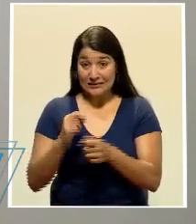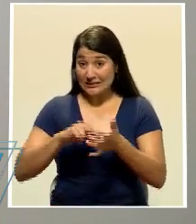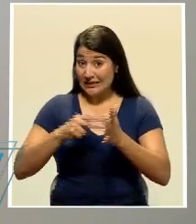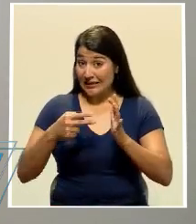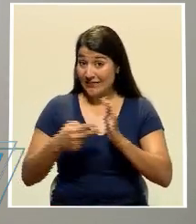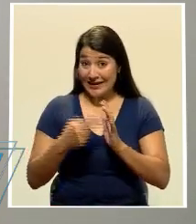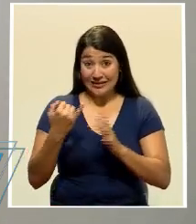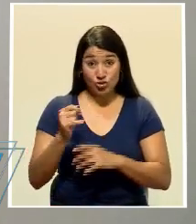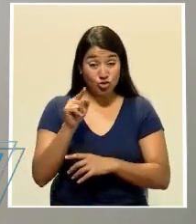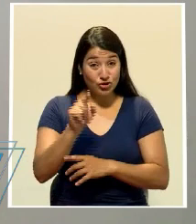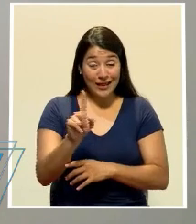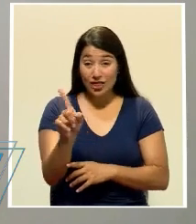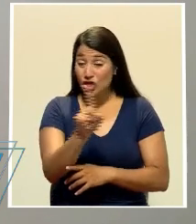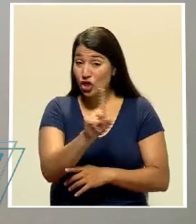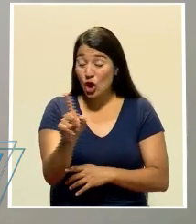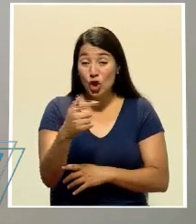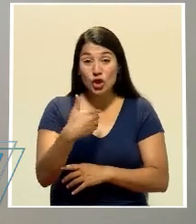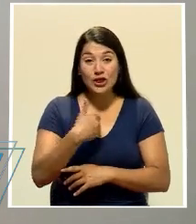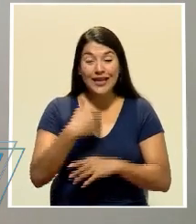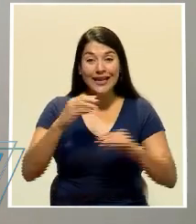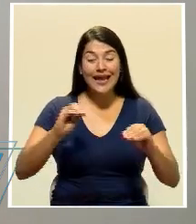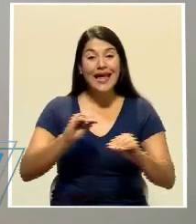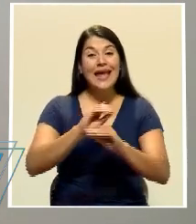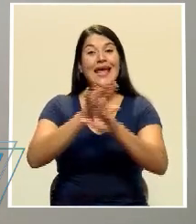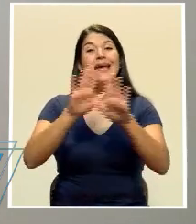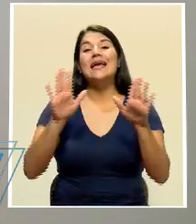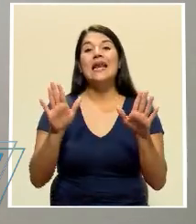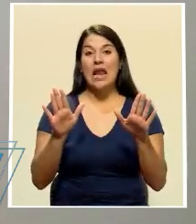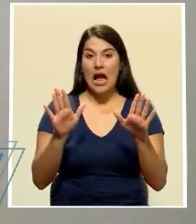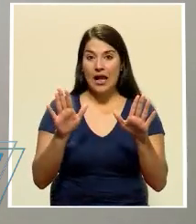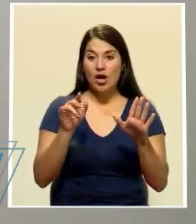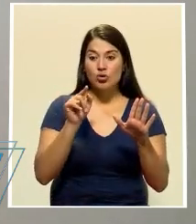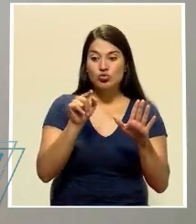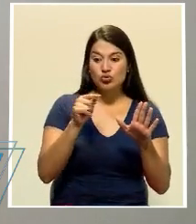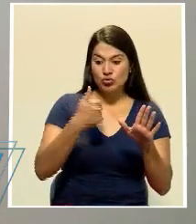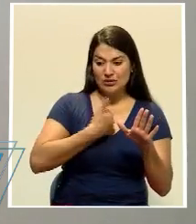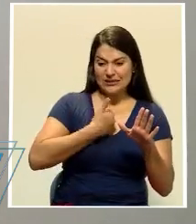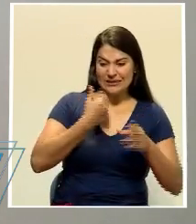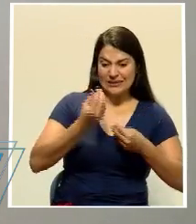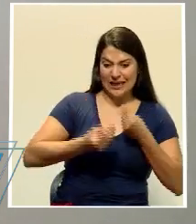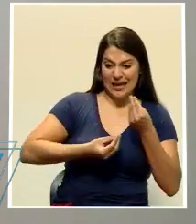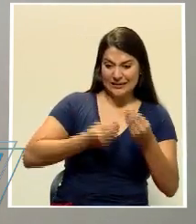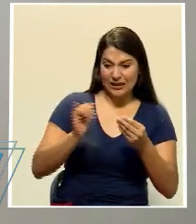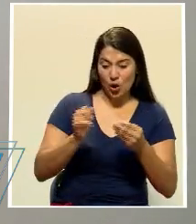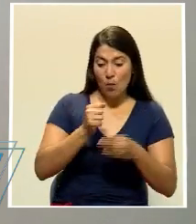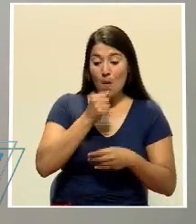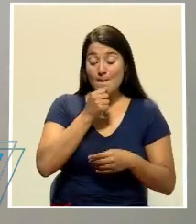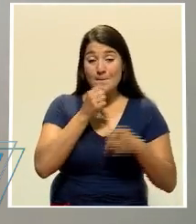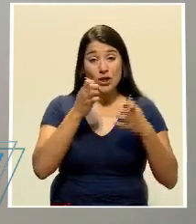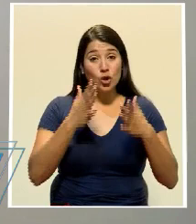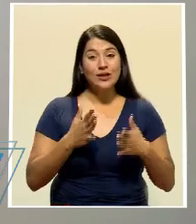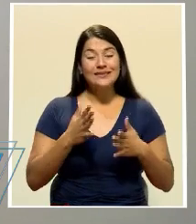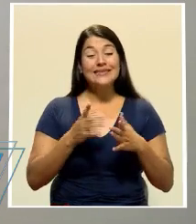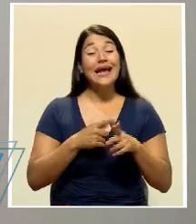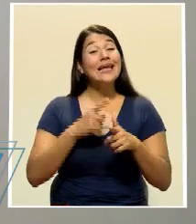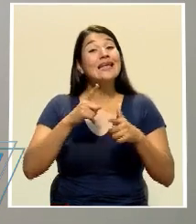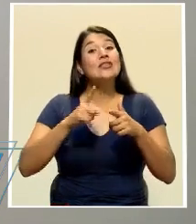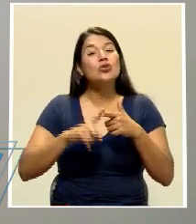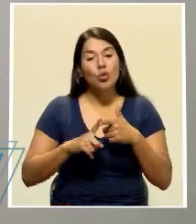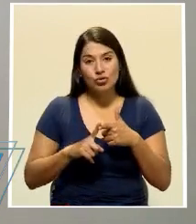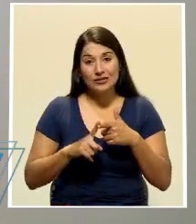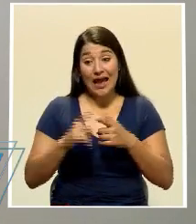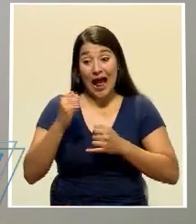tenés claros tus parámetros de acción, de actuación, eso te